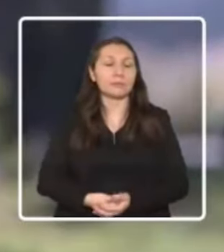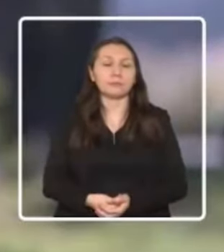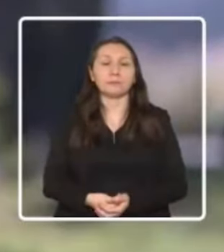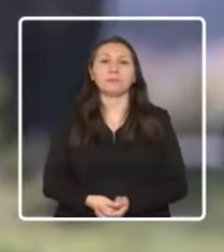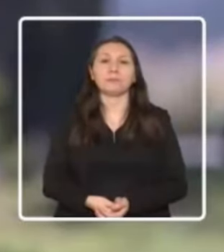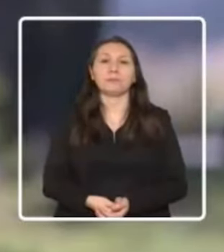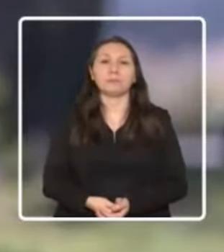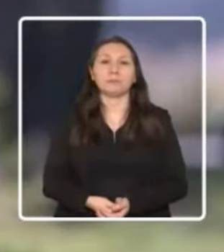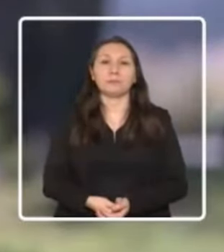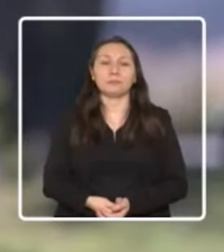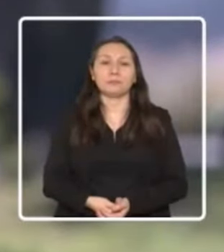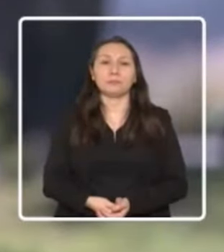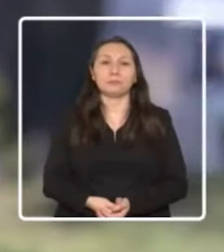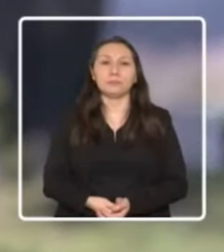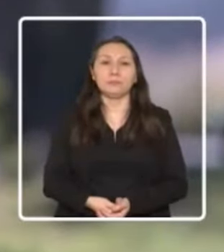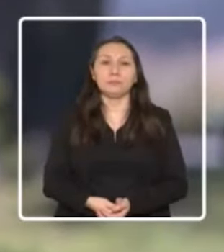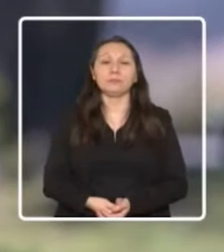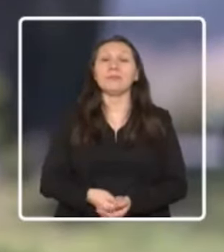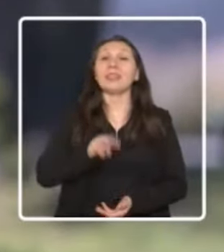Son